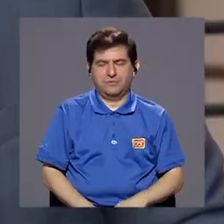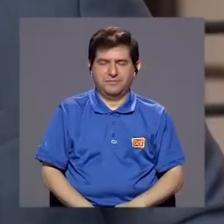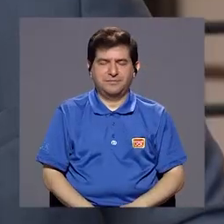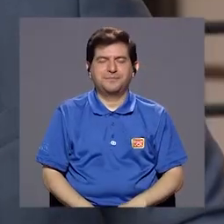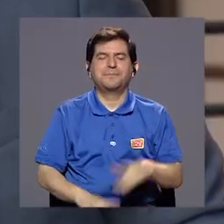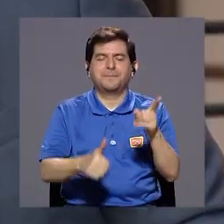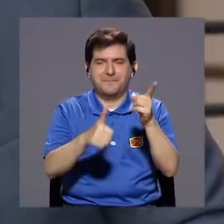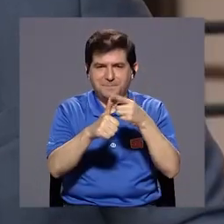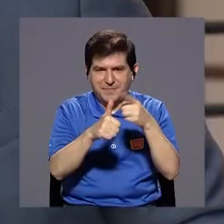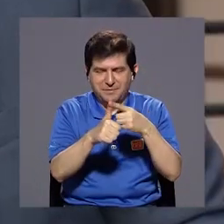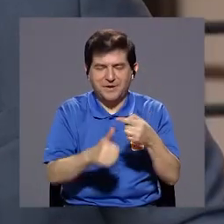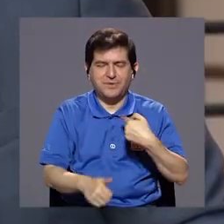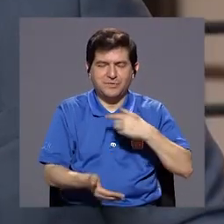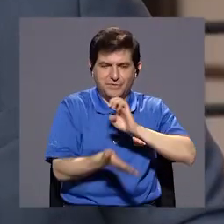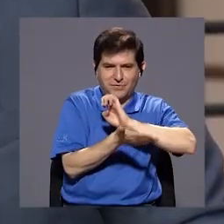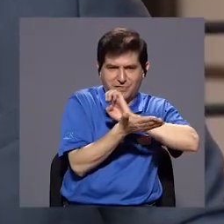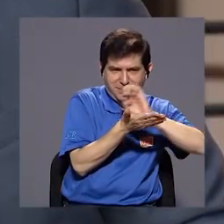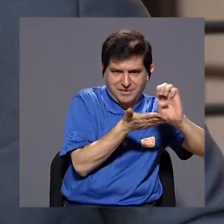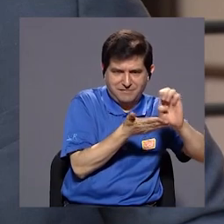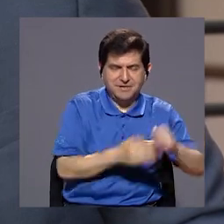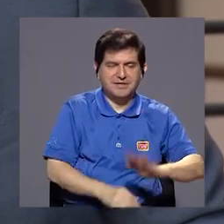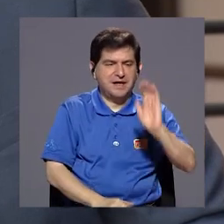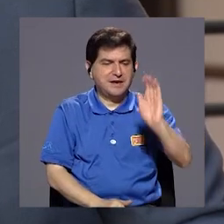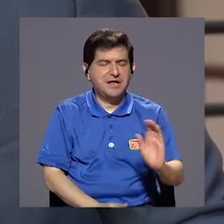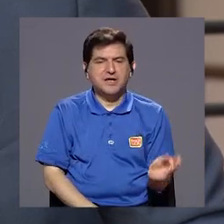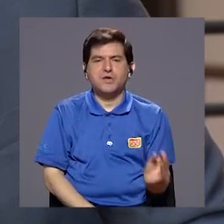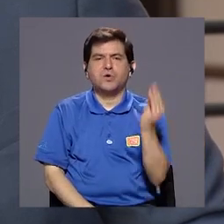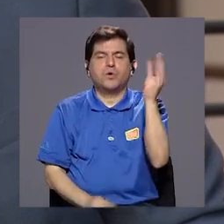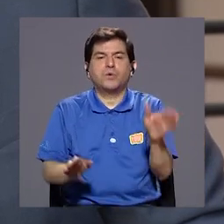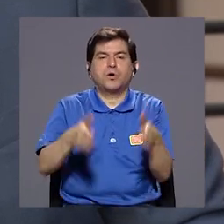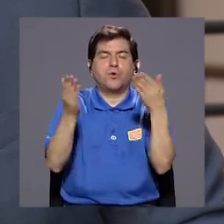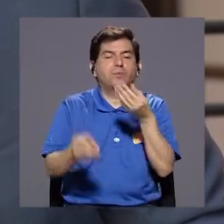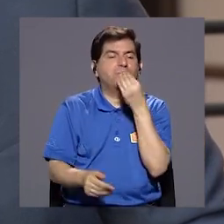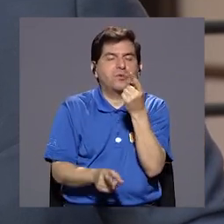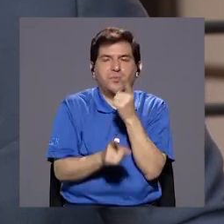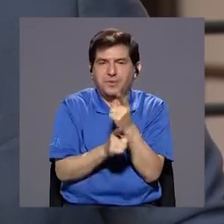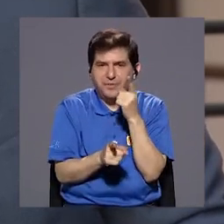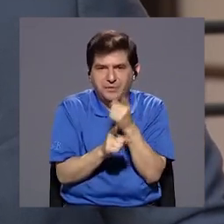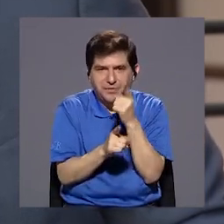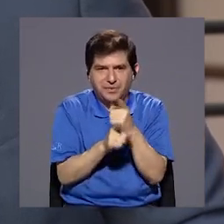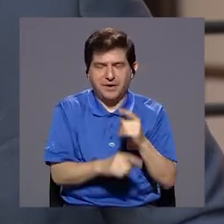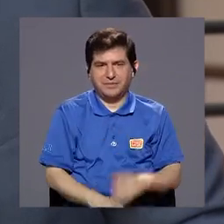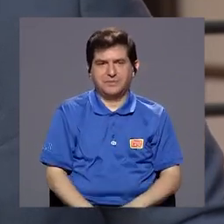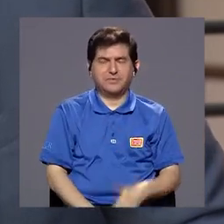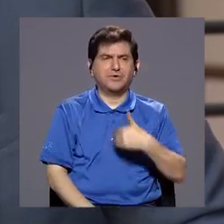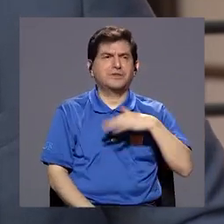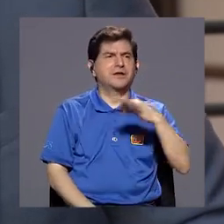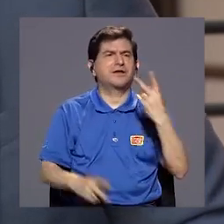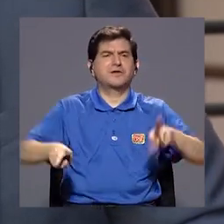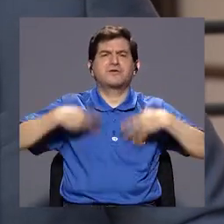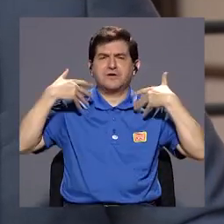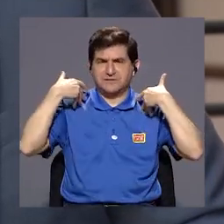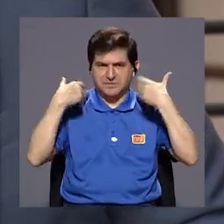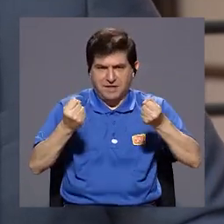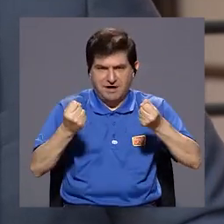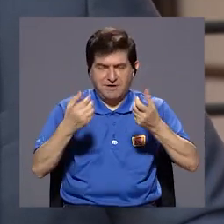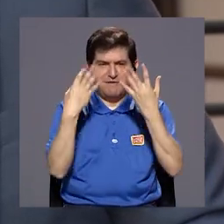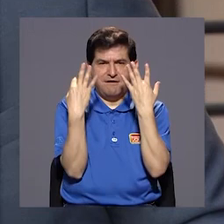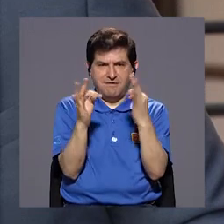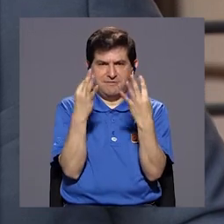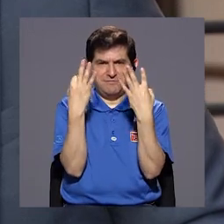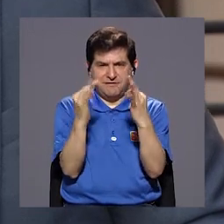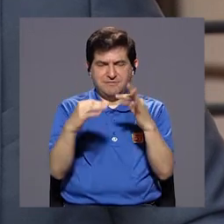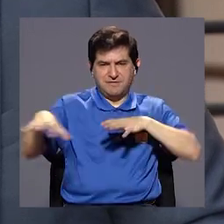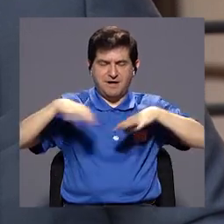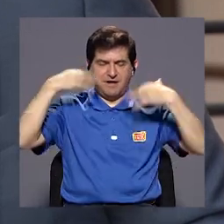la prevención empieza desde que estoy en la niñez y la adolescencia. ¿Cómo? Comiendo adecuadamente, teniendo un estilo de vida saludable, tratando de